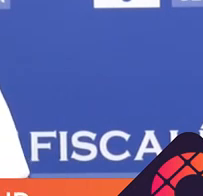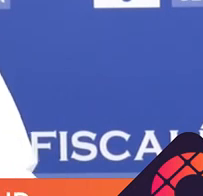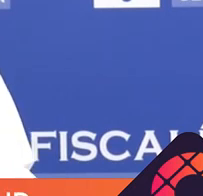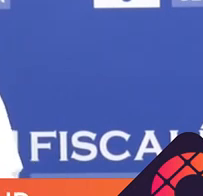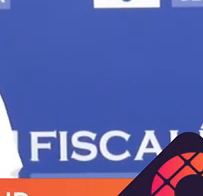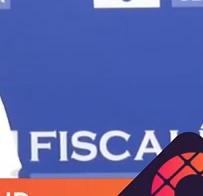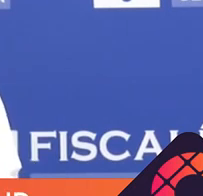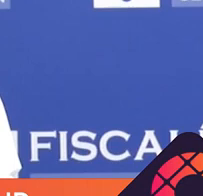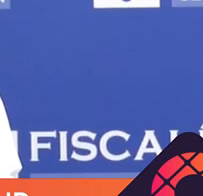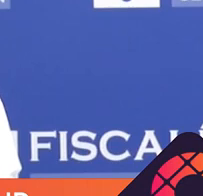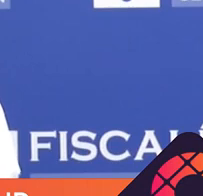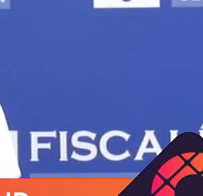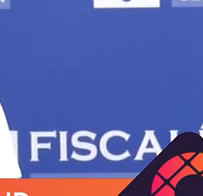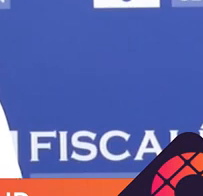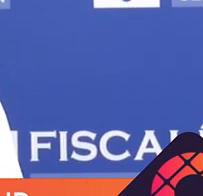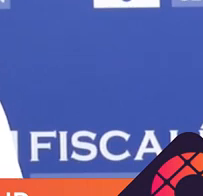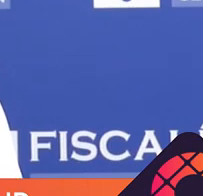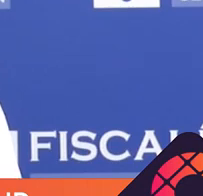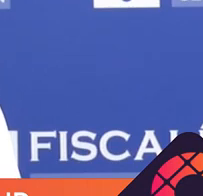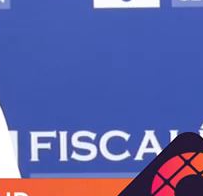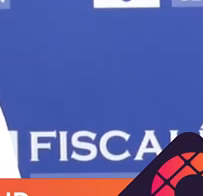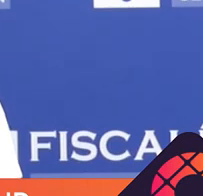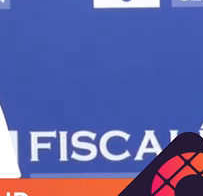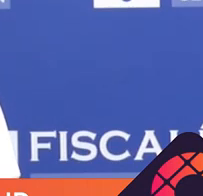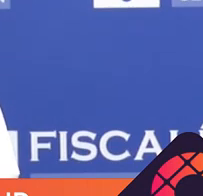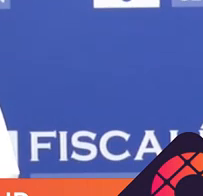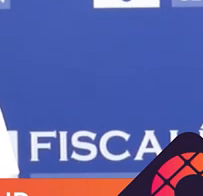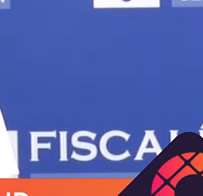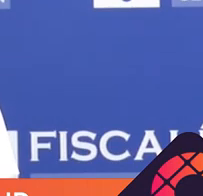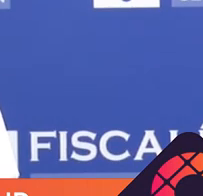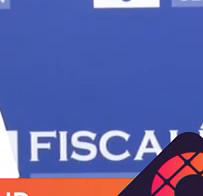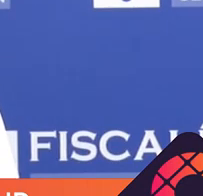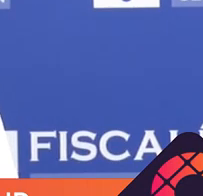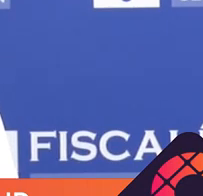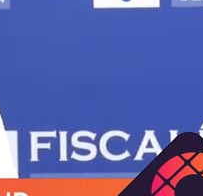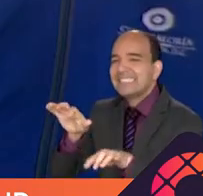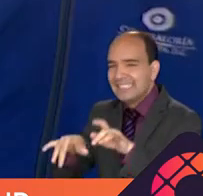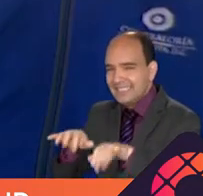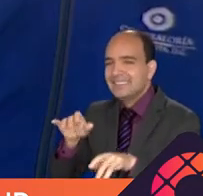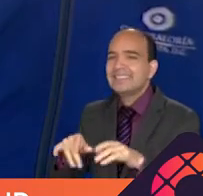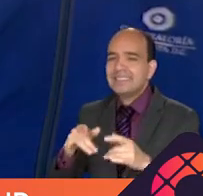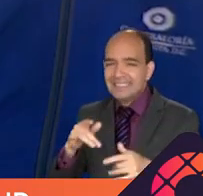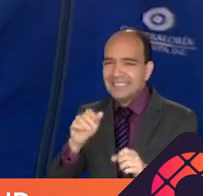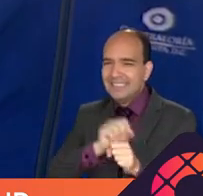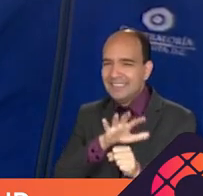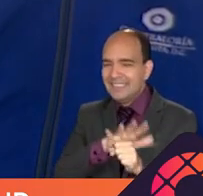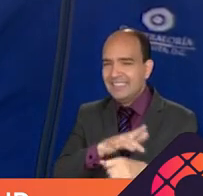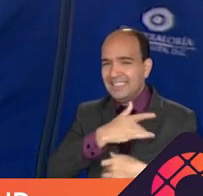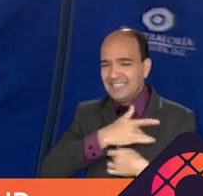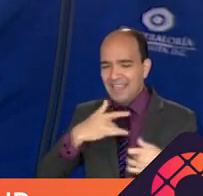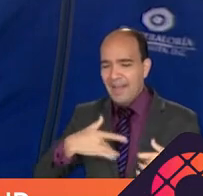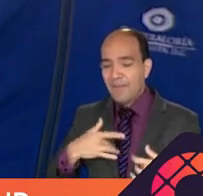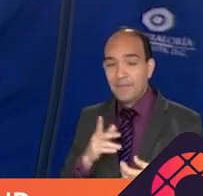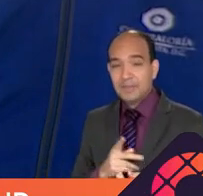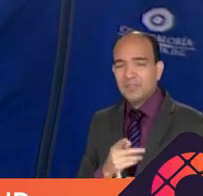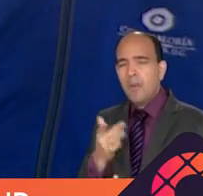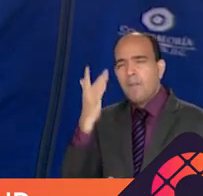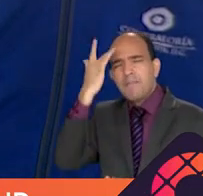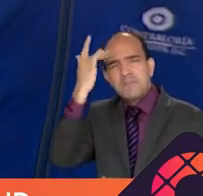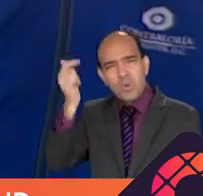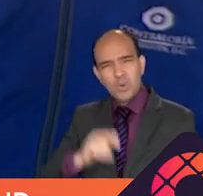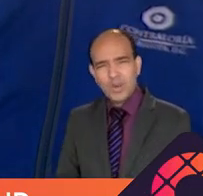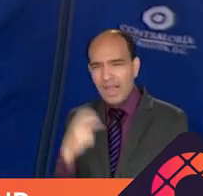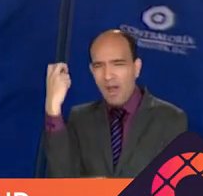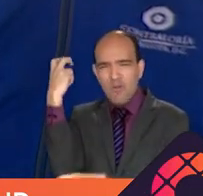que al parecer venían cometiéndose desde septiembre de 2017 las razones que llevan a la fiscalía a hacer